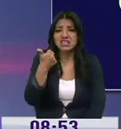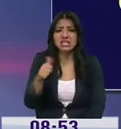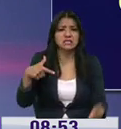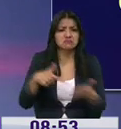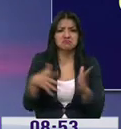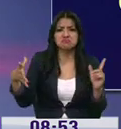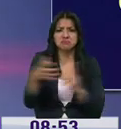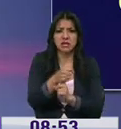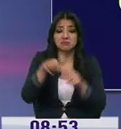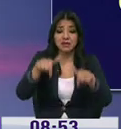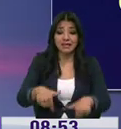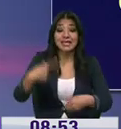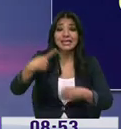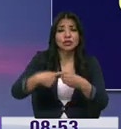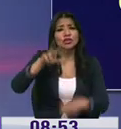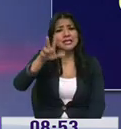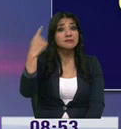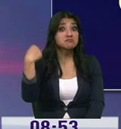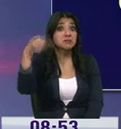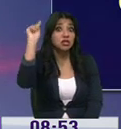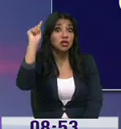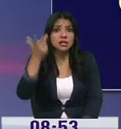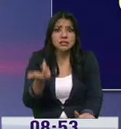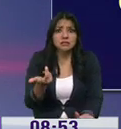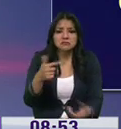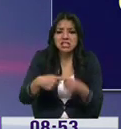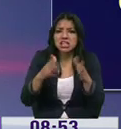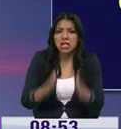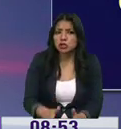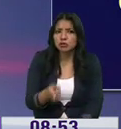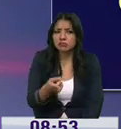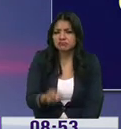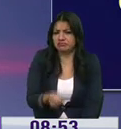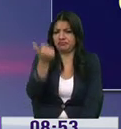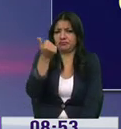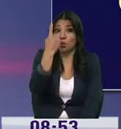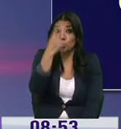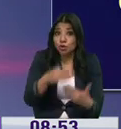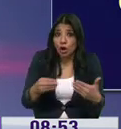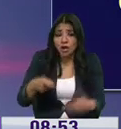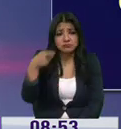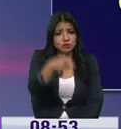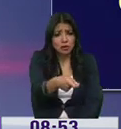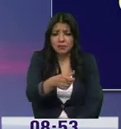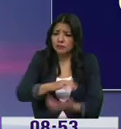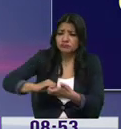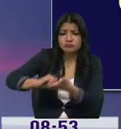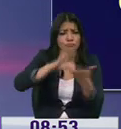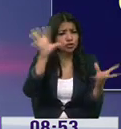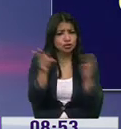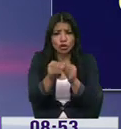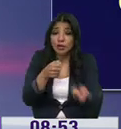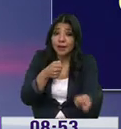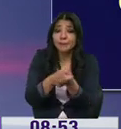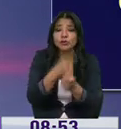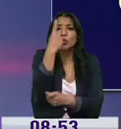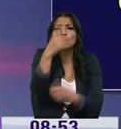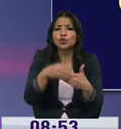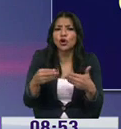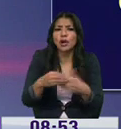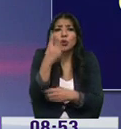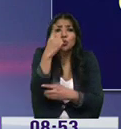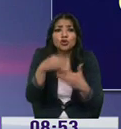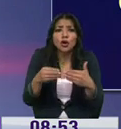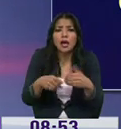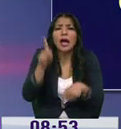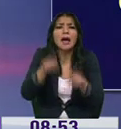de 3,500,000 habitantes, nada, pues. O sea, es todo, $1, seamos solidarios. Todos, es nada. Todos podemos colaborar, $1 que a veces